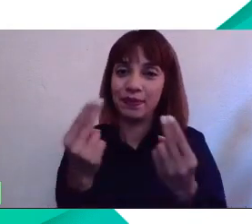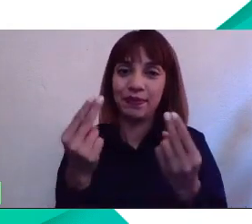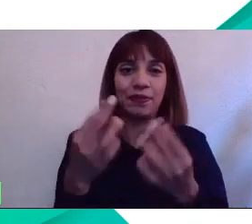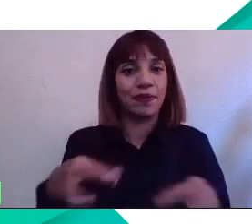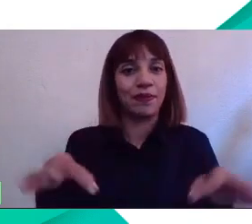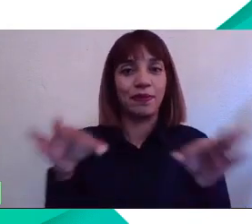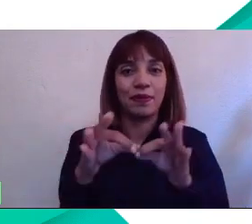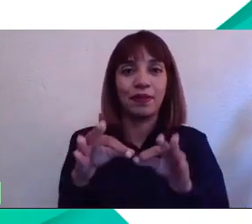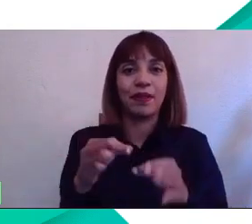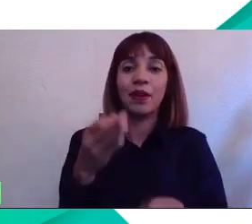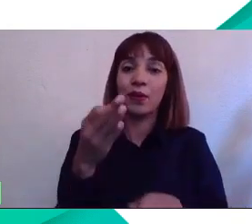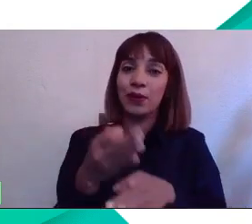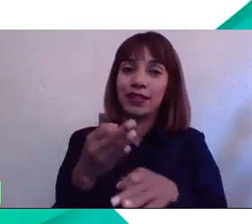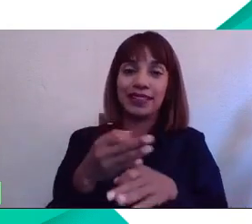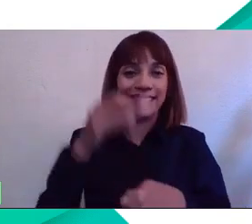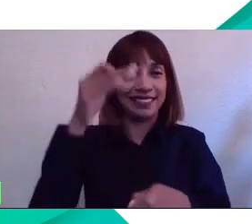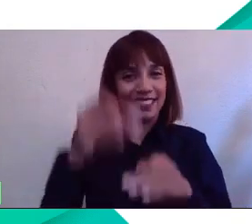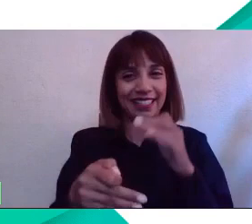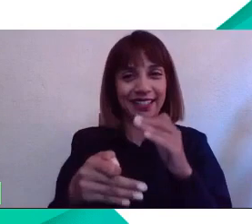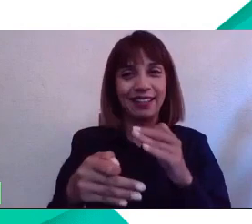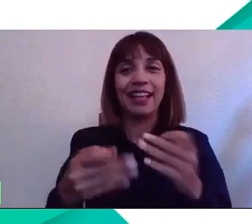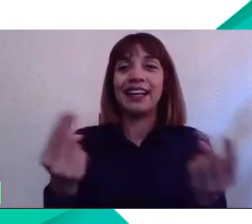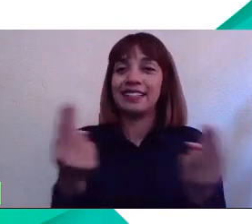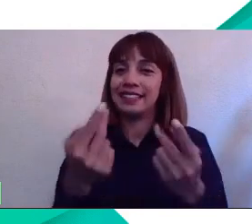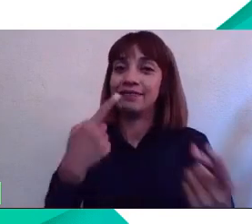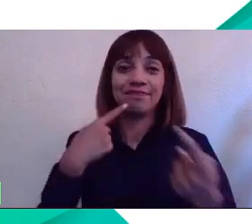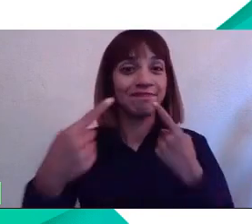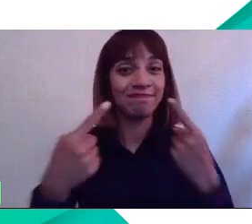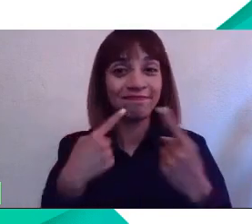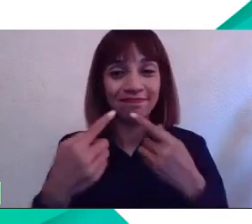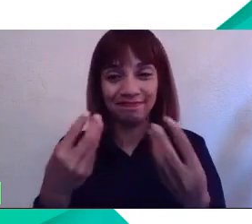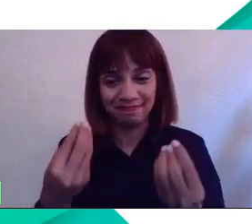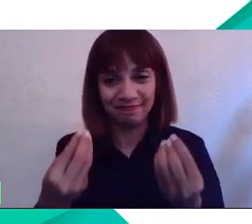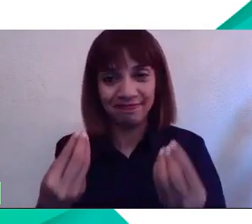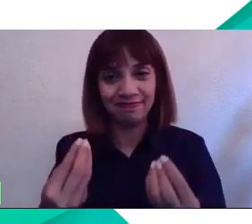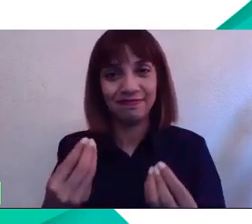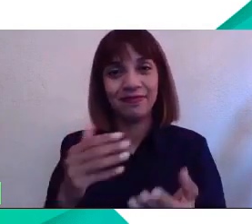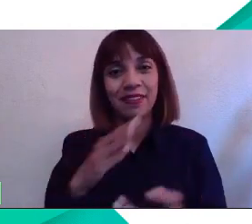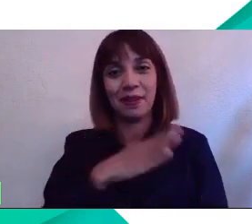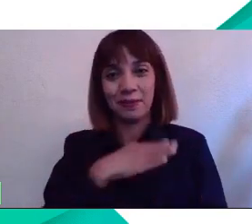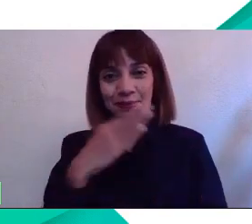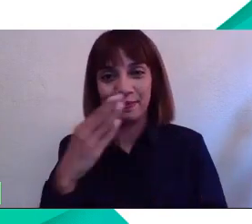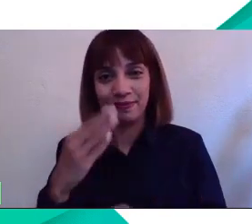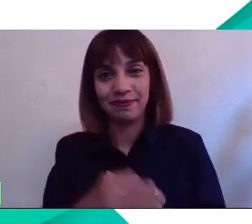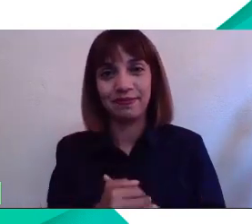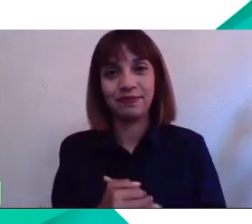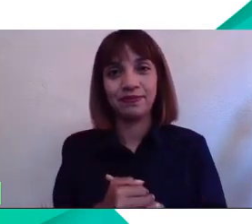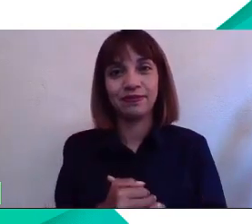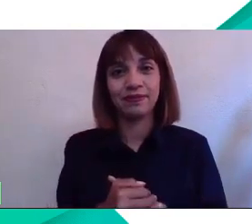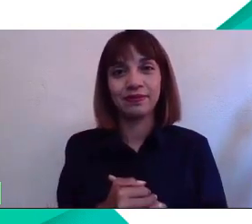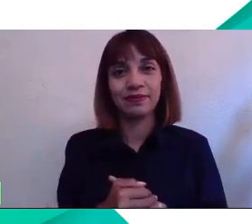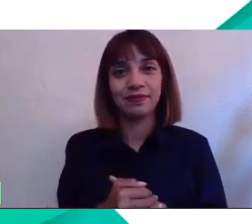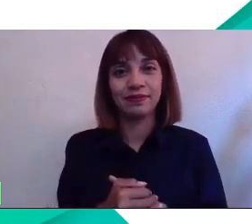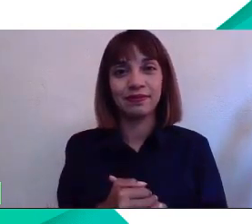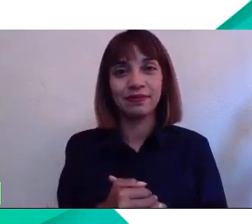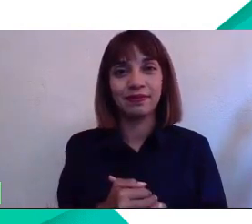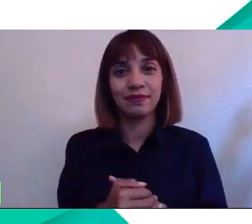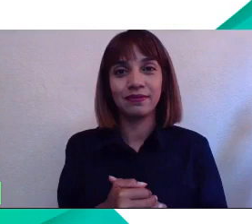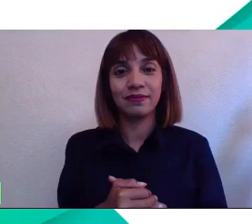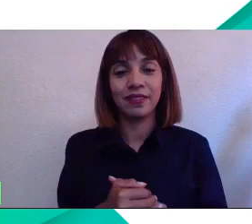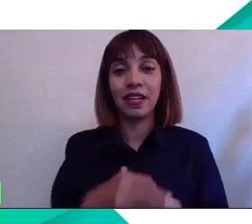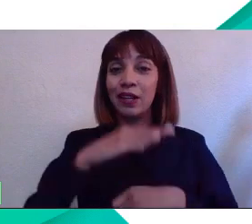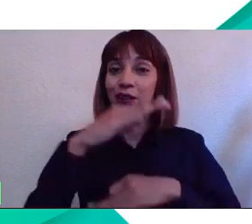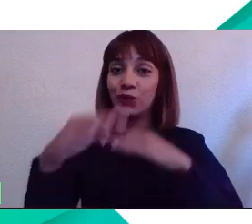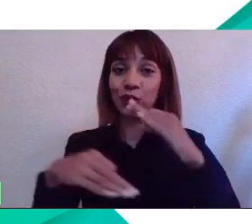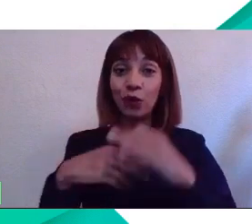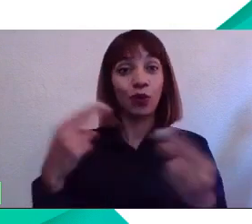nos podemos quedar más porque hay mucha charla, hay mucho FITSE. Así que, bueno, realmente... todo lo que necesiten, lo que